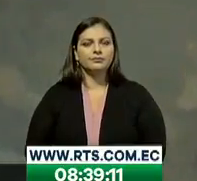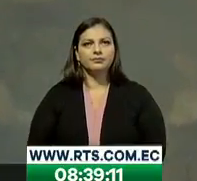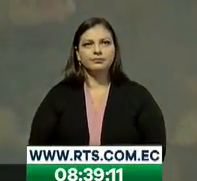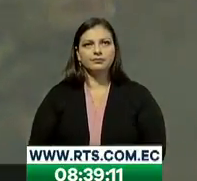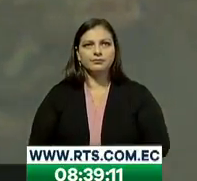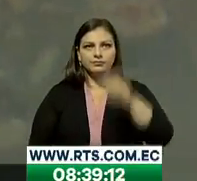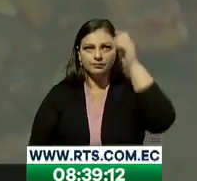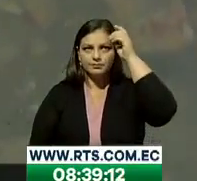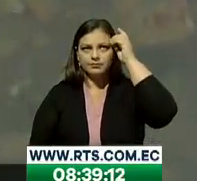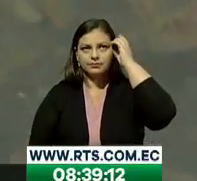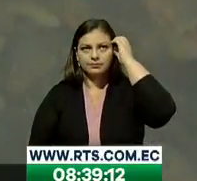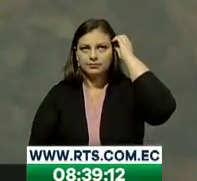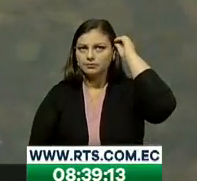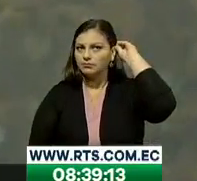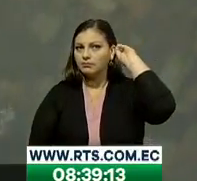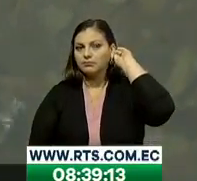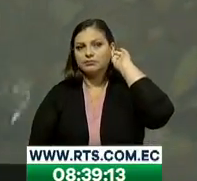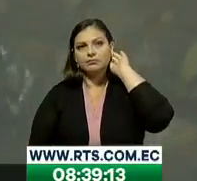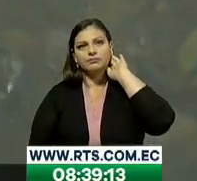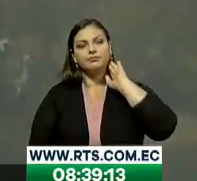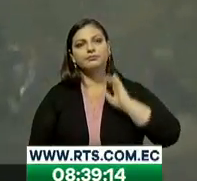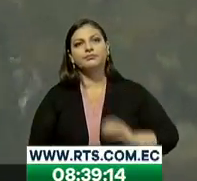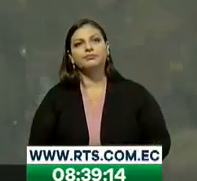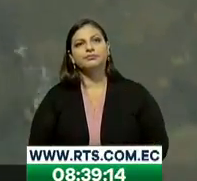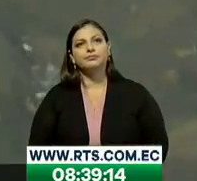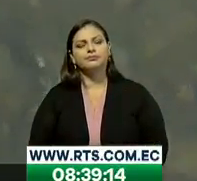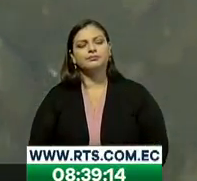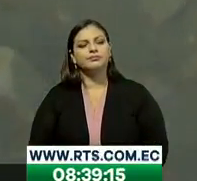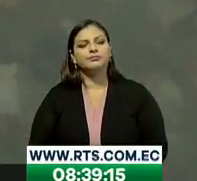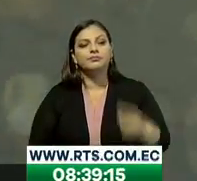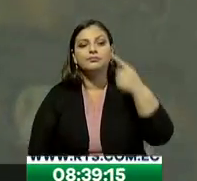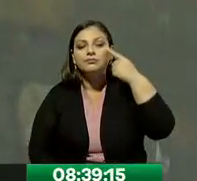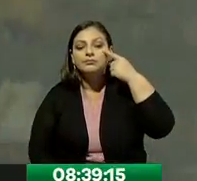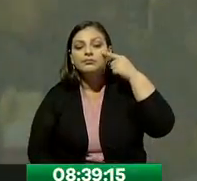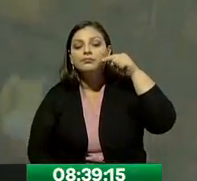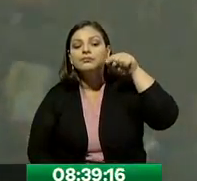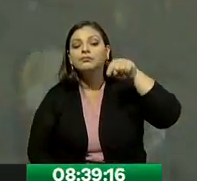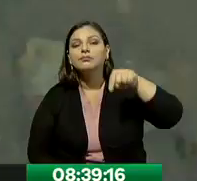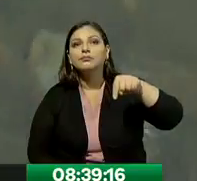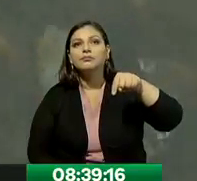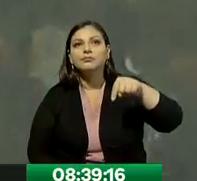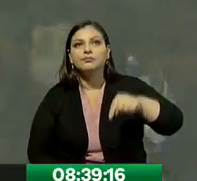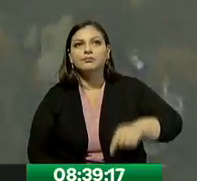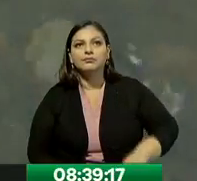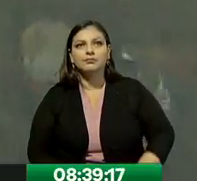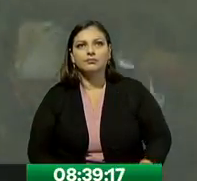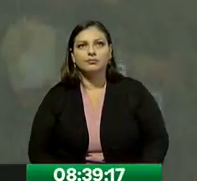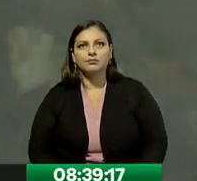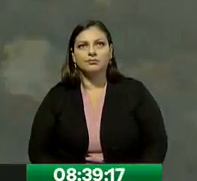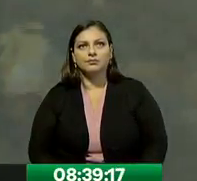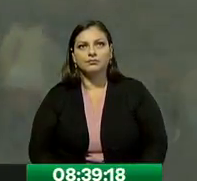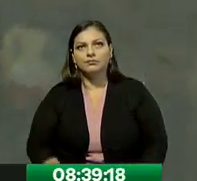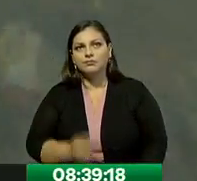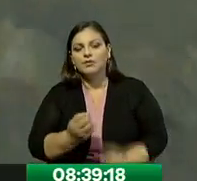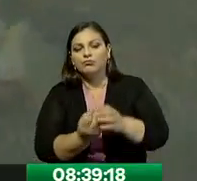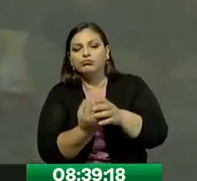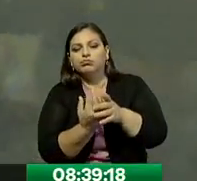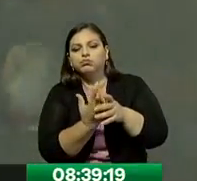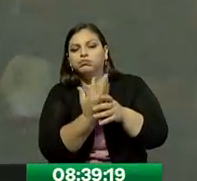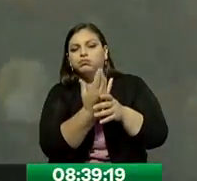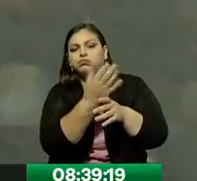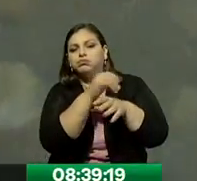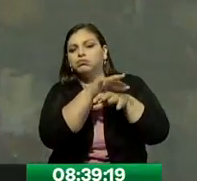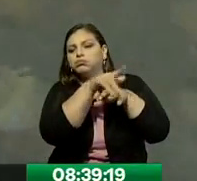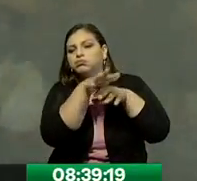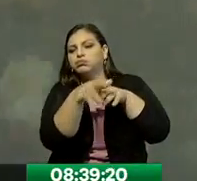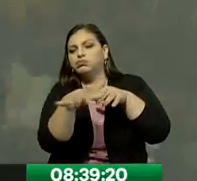me indiquen dónde está la tubería azul pero debajo de esa tubería primera hay debajo más o